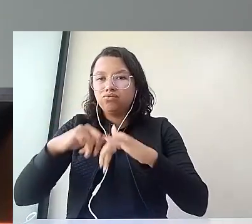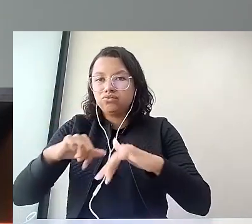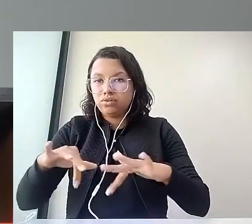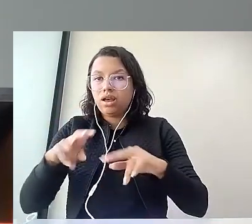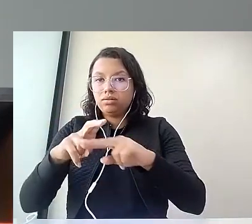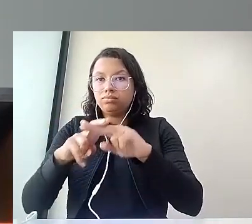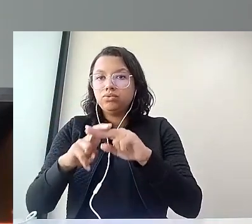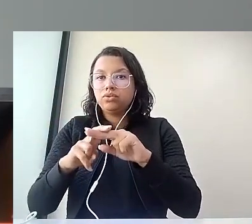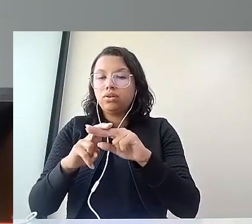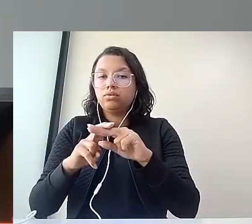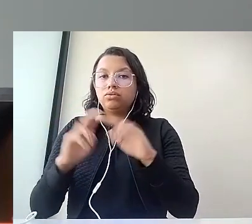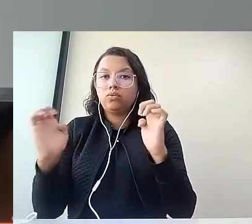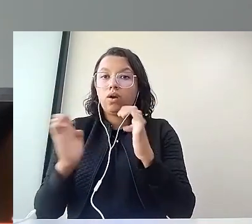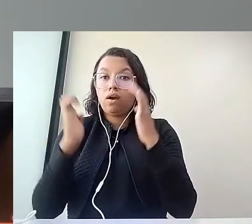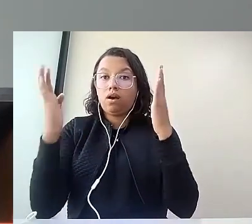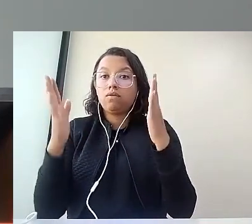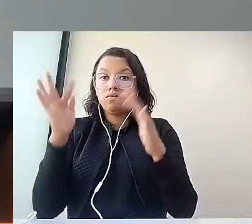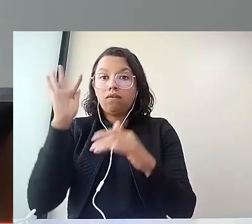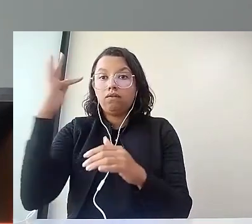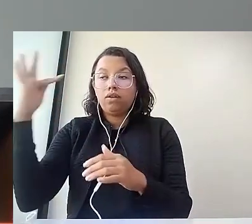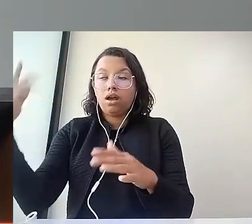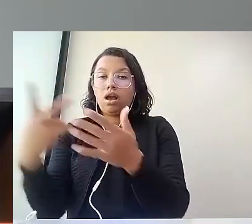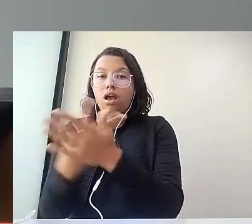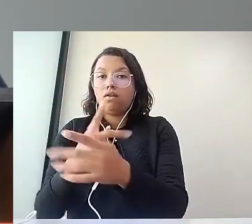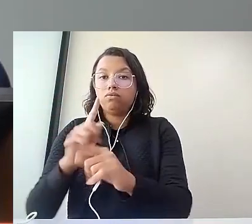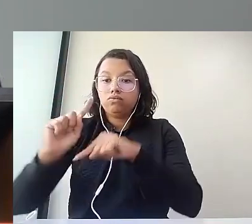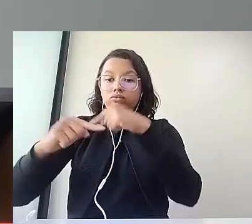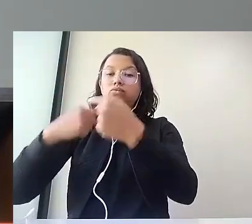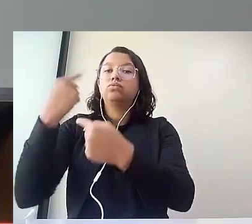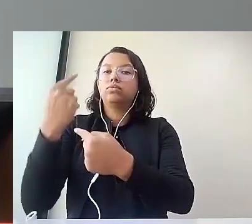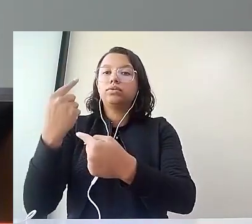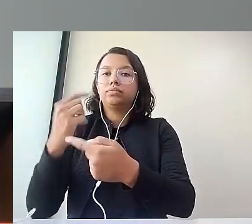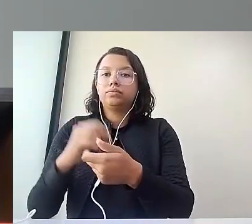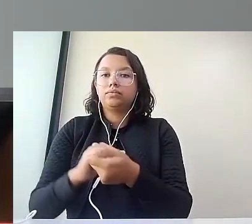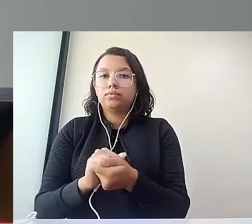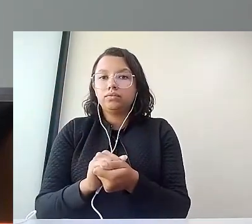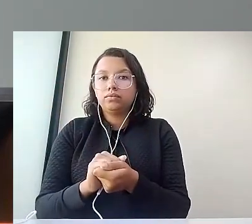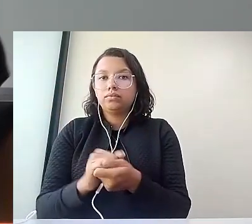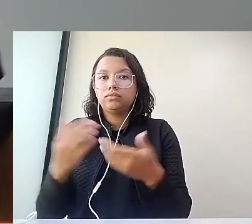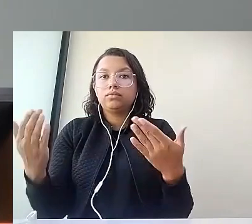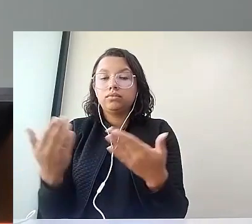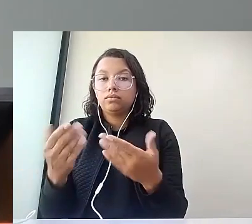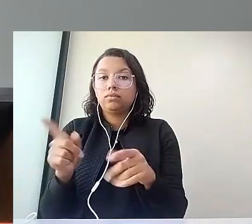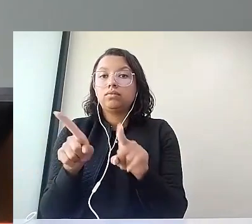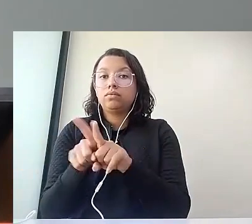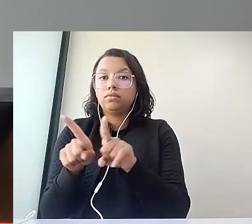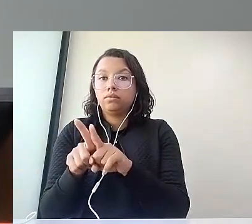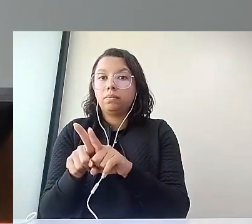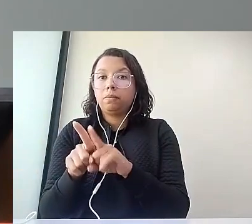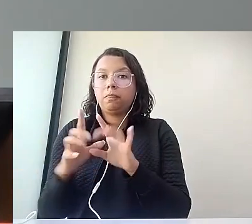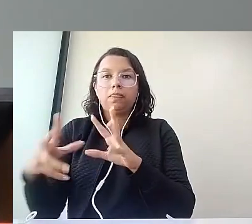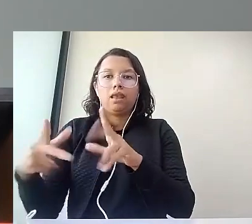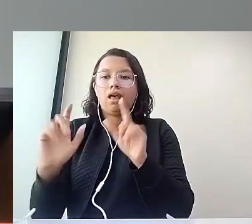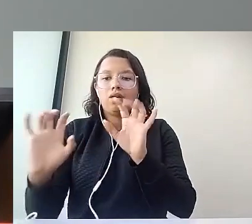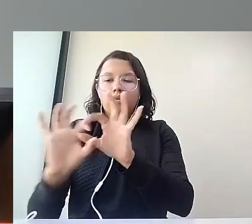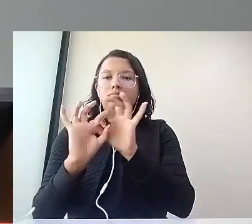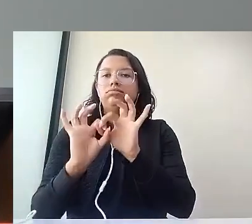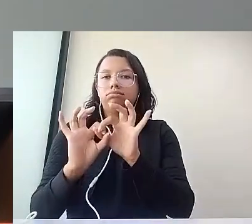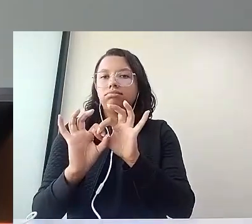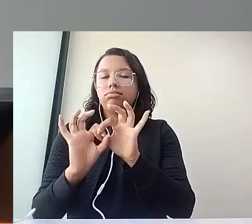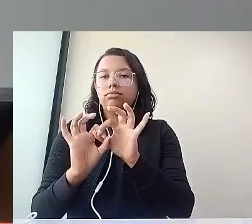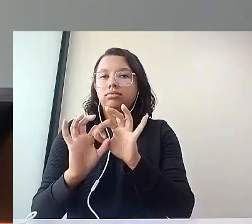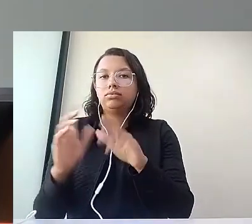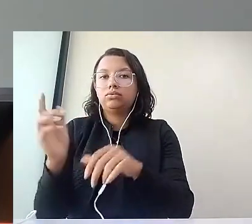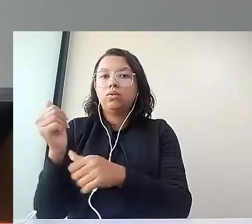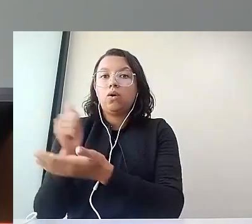el principio de representación justifica también, porque todo está conectado, el dominio